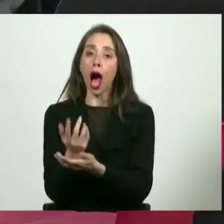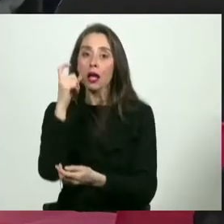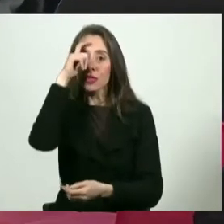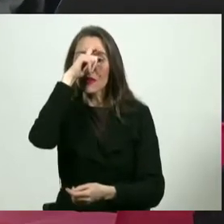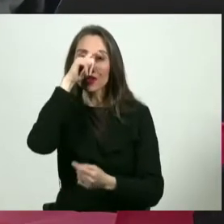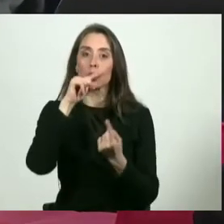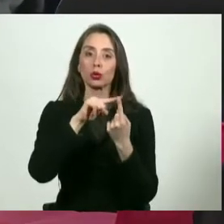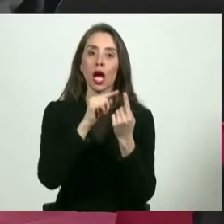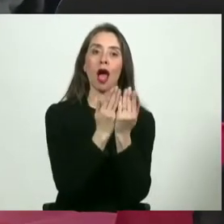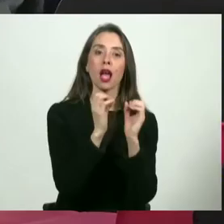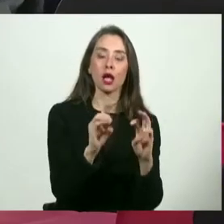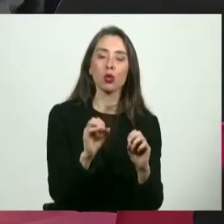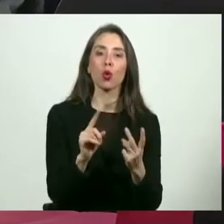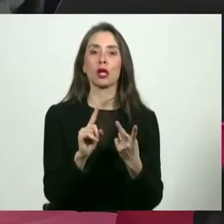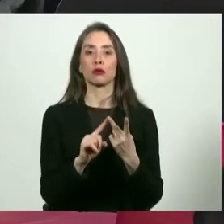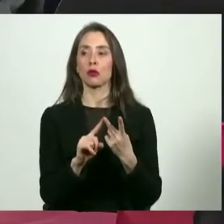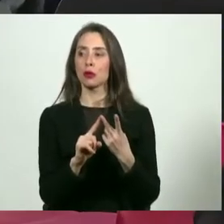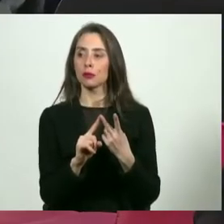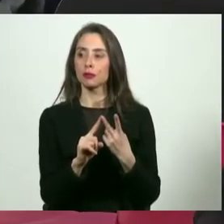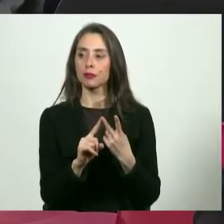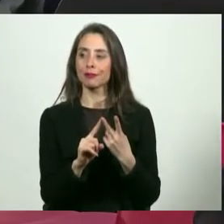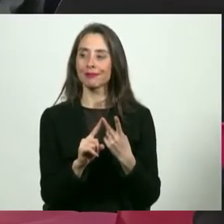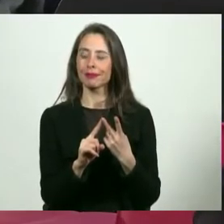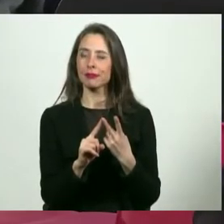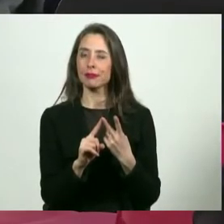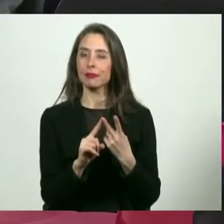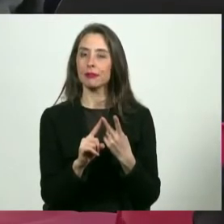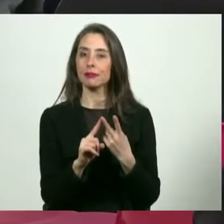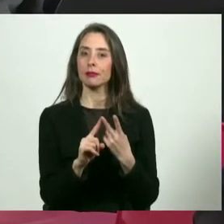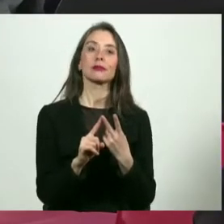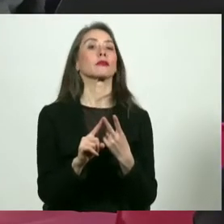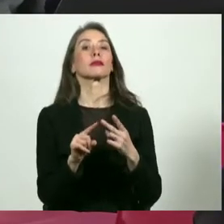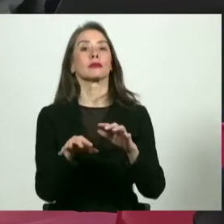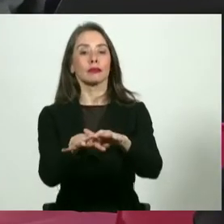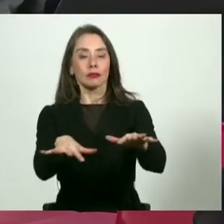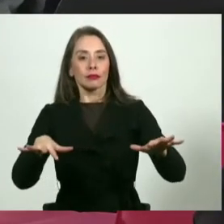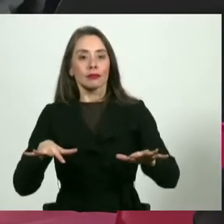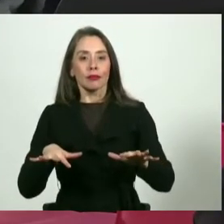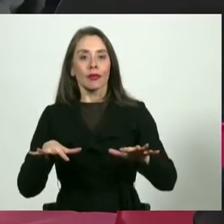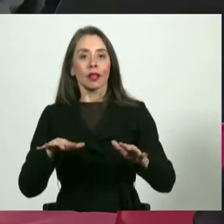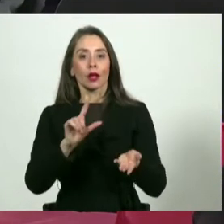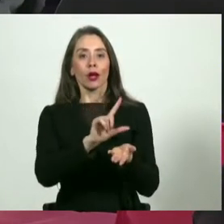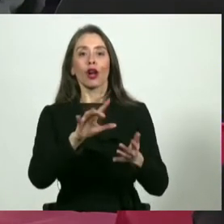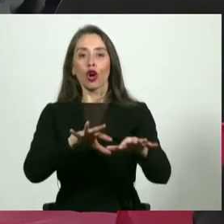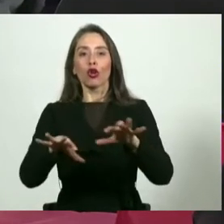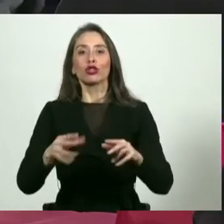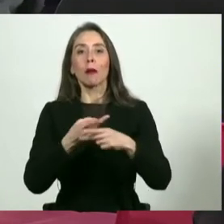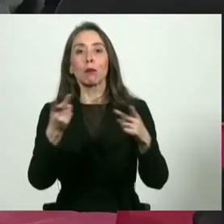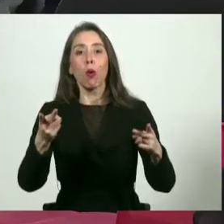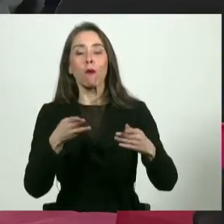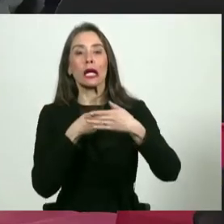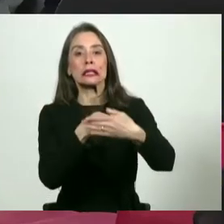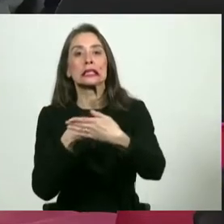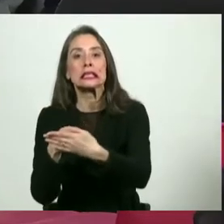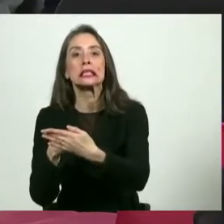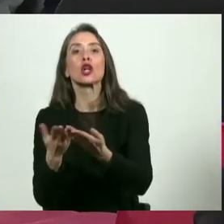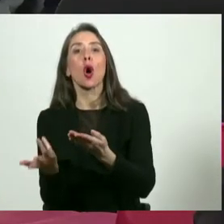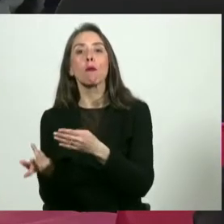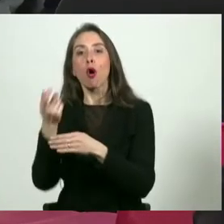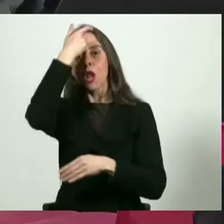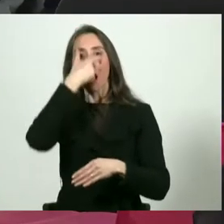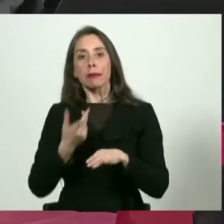desde lo educacional, ¿no es cierto?, y también desde cuestiones más de infraestructura pública y de medios de transporte, que también tenemos que hacernos cargo de